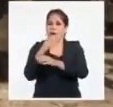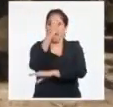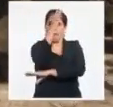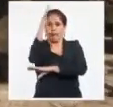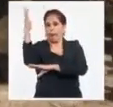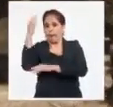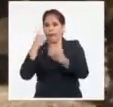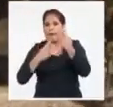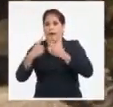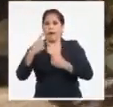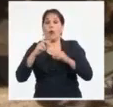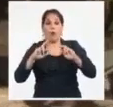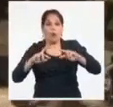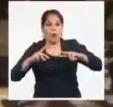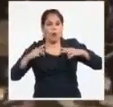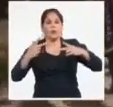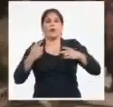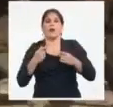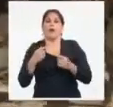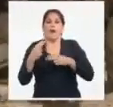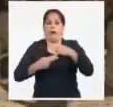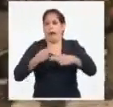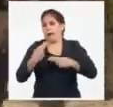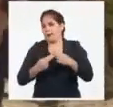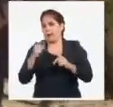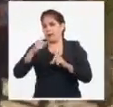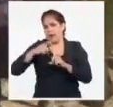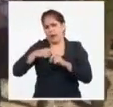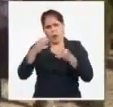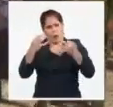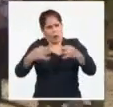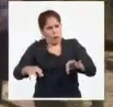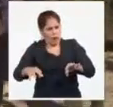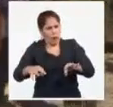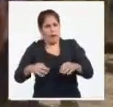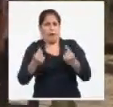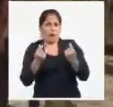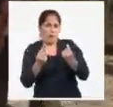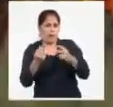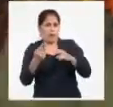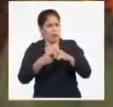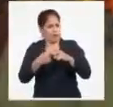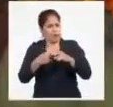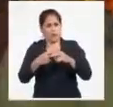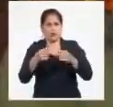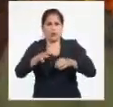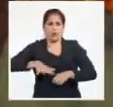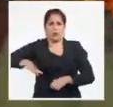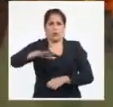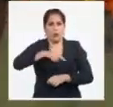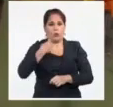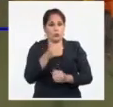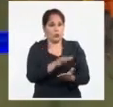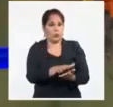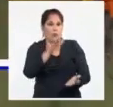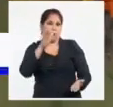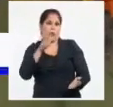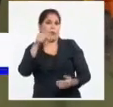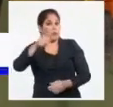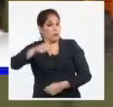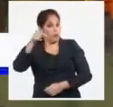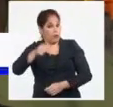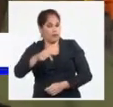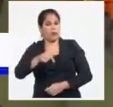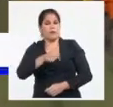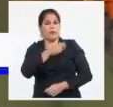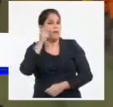especial empiece nuevamente a encaminarse en todas las tareas y labores económicas que tiene que realizar. Tenemos un gran compromiso aquí en nuestro batallón de tropas